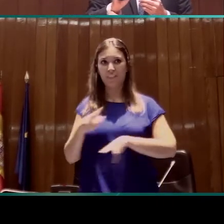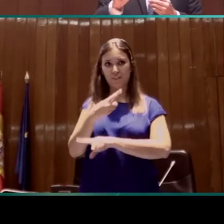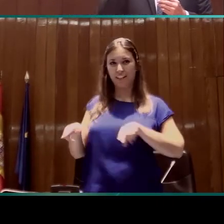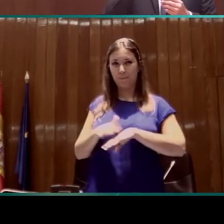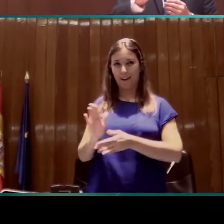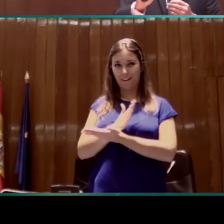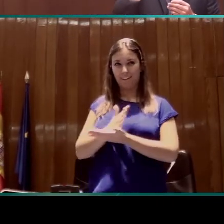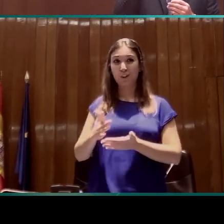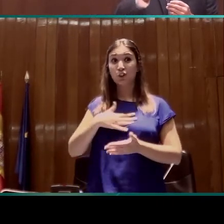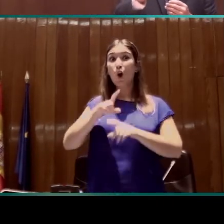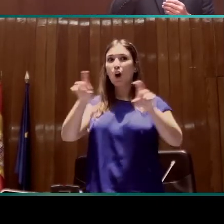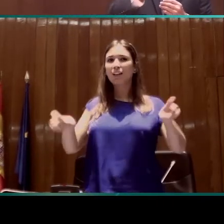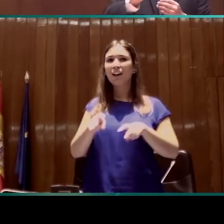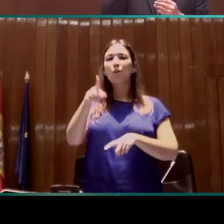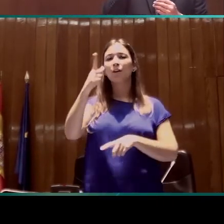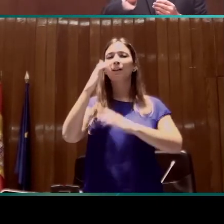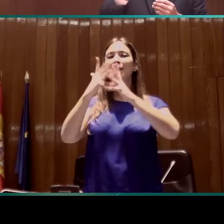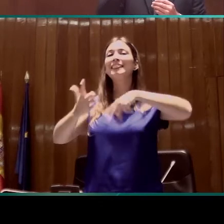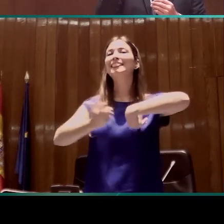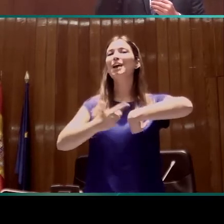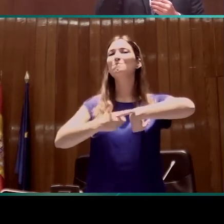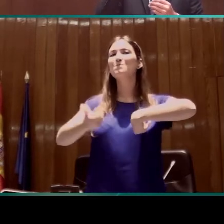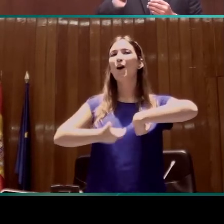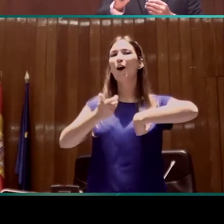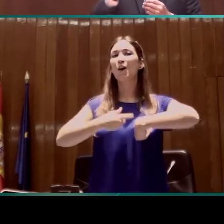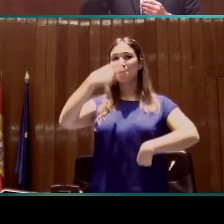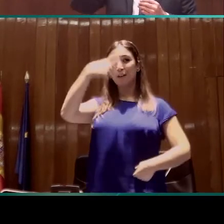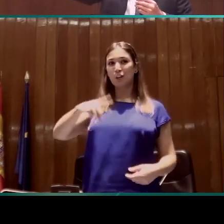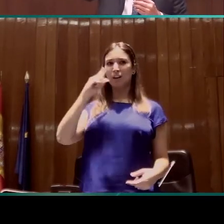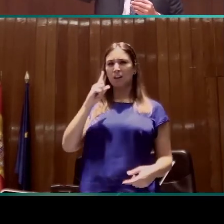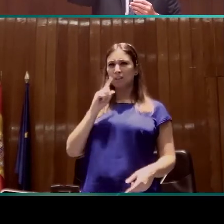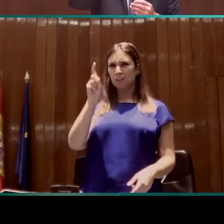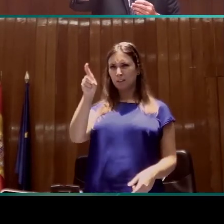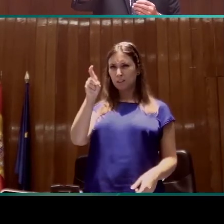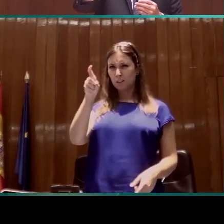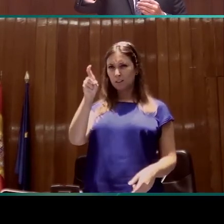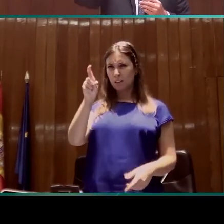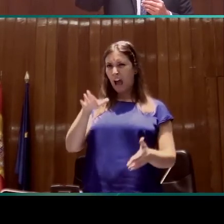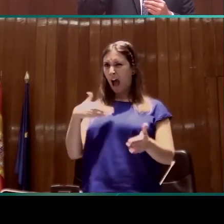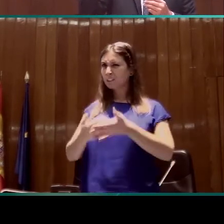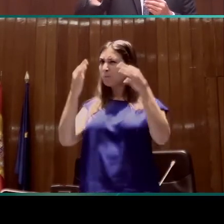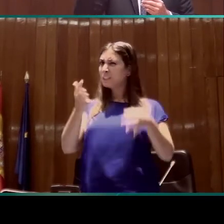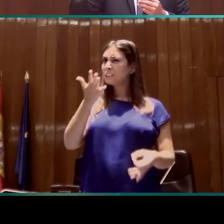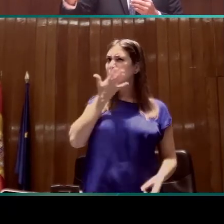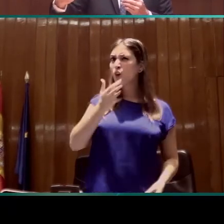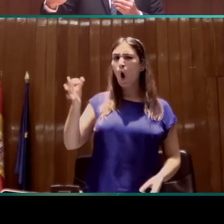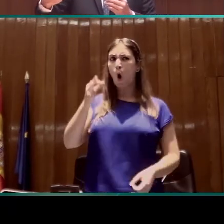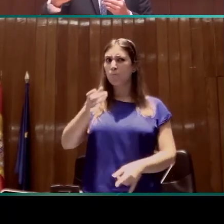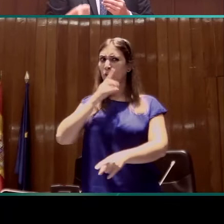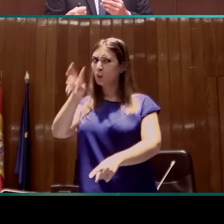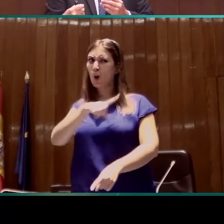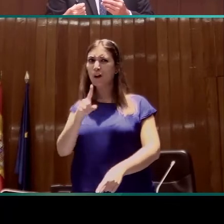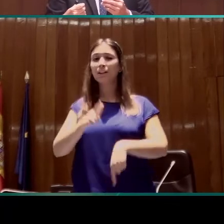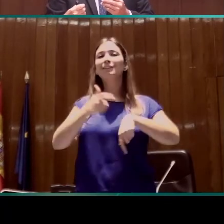lo que hacía el ordenador? Medía el tiempo de reacción, el tiempo que se tardaba desde la presentación del signo hasta la